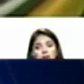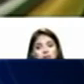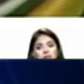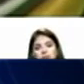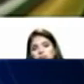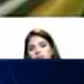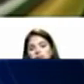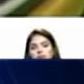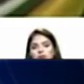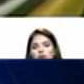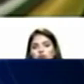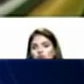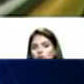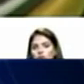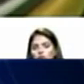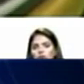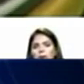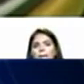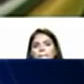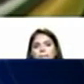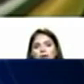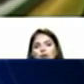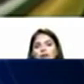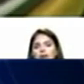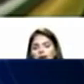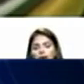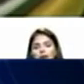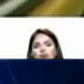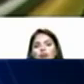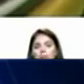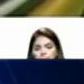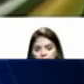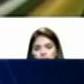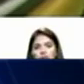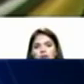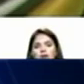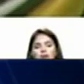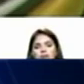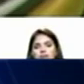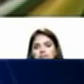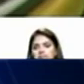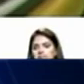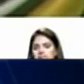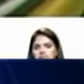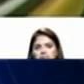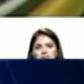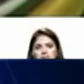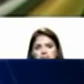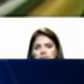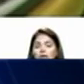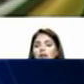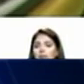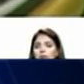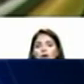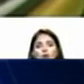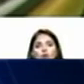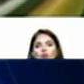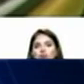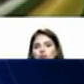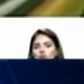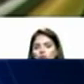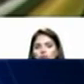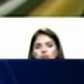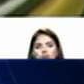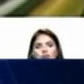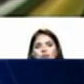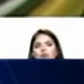su actuación. Bueno, mediante este decreto se permite la subsanación, se permite la regulación de